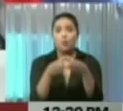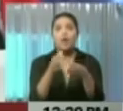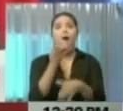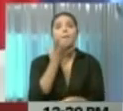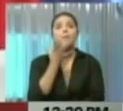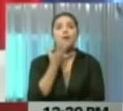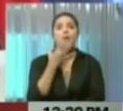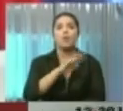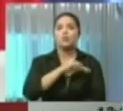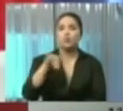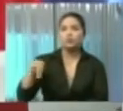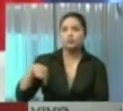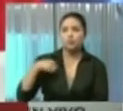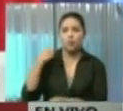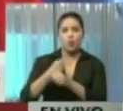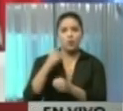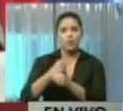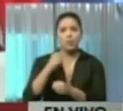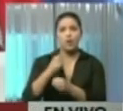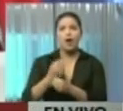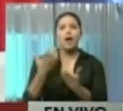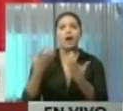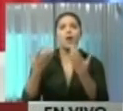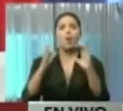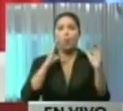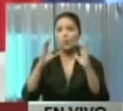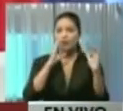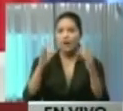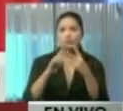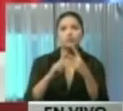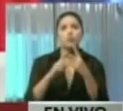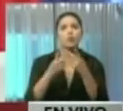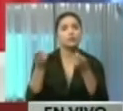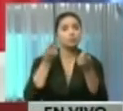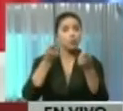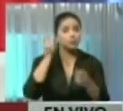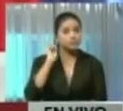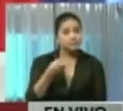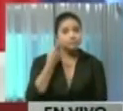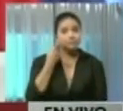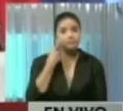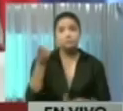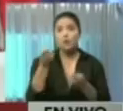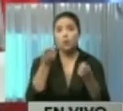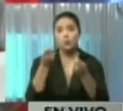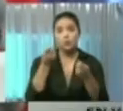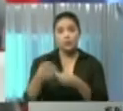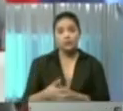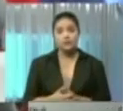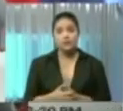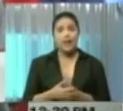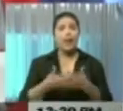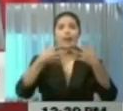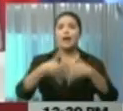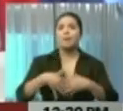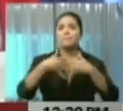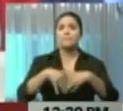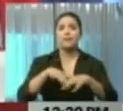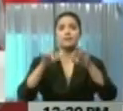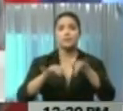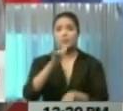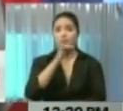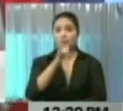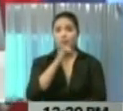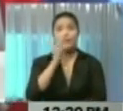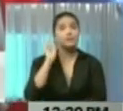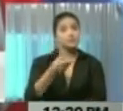ejemplo, nosotros, los operadores en telecomunicaciones, las reguladoras, las grandes empresas de informática, para que